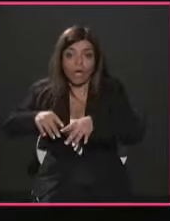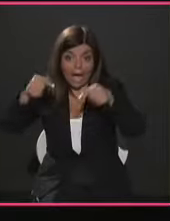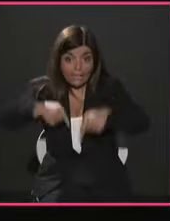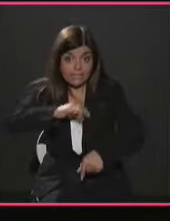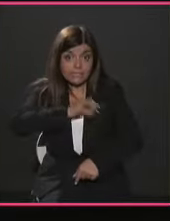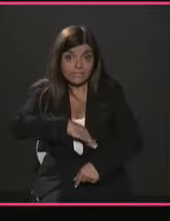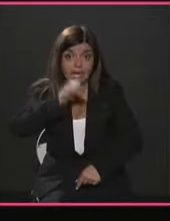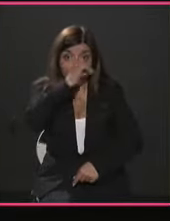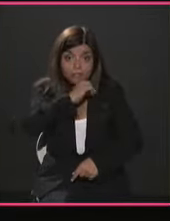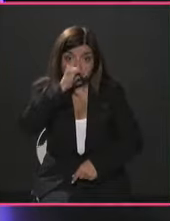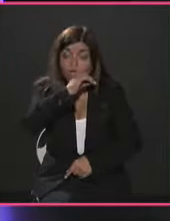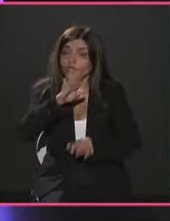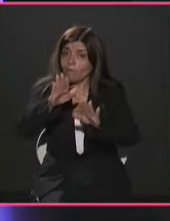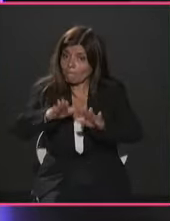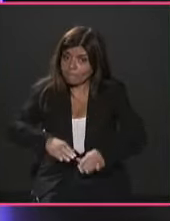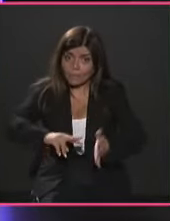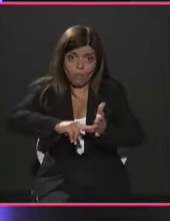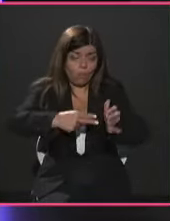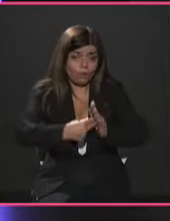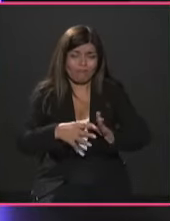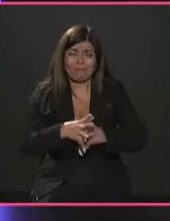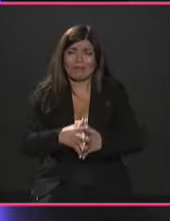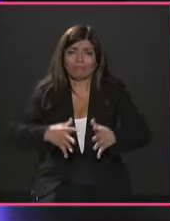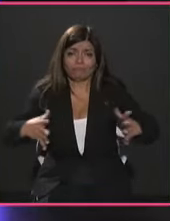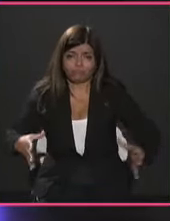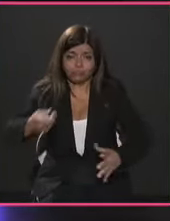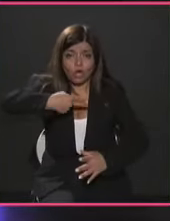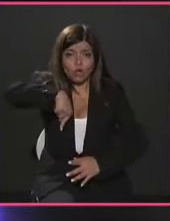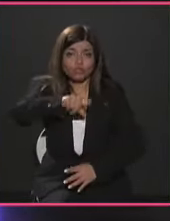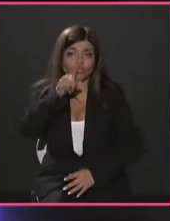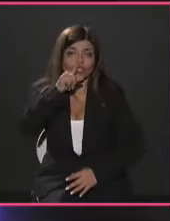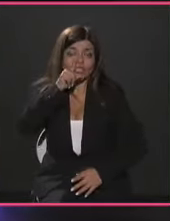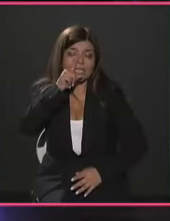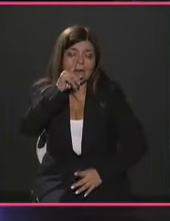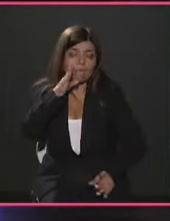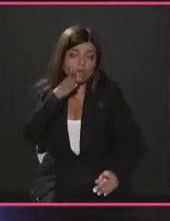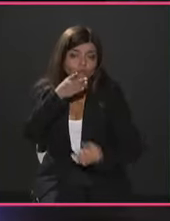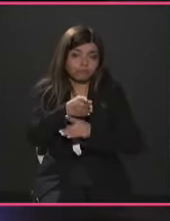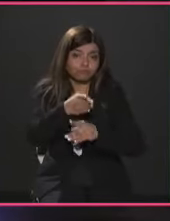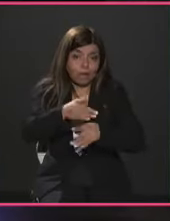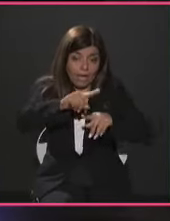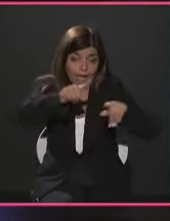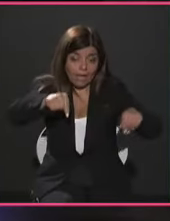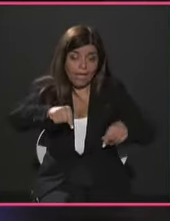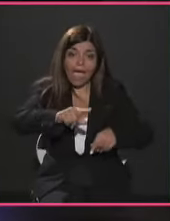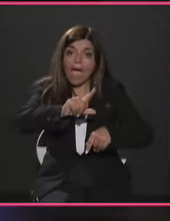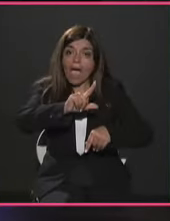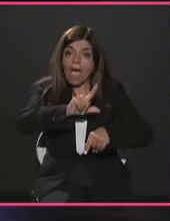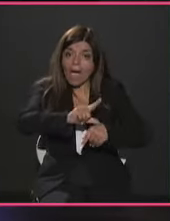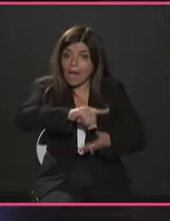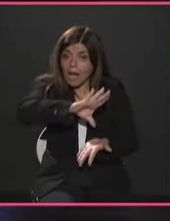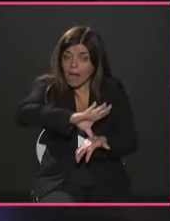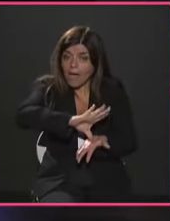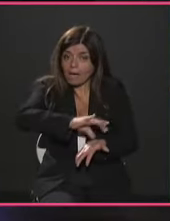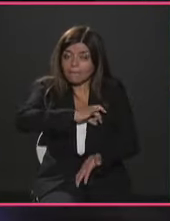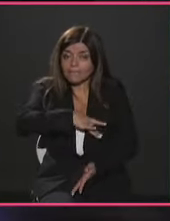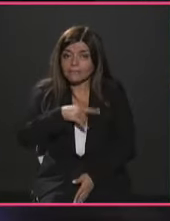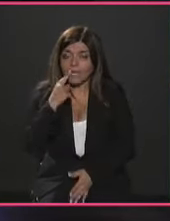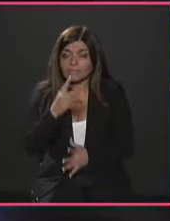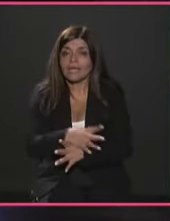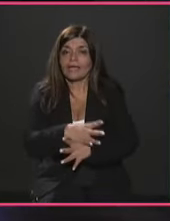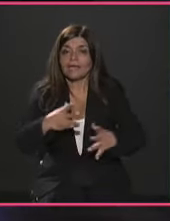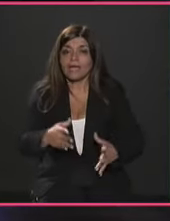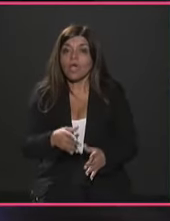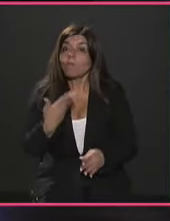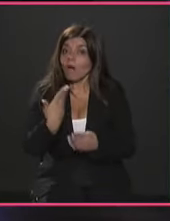Chile también es un gran problema en donde nosotros tenemos una aplicación en terreno en el país es un país bastante grande en donde esto Nos